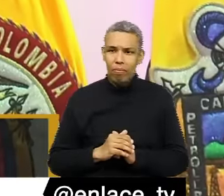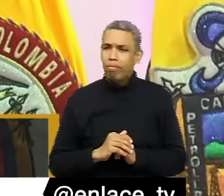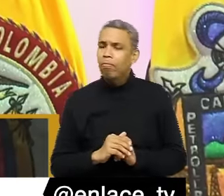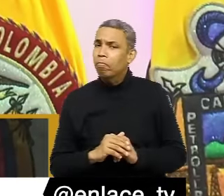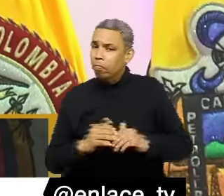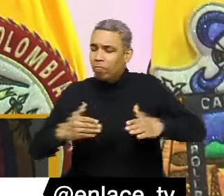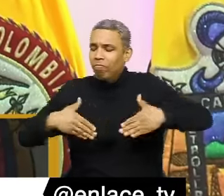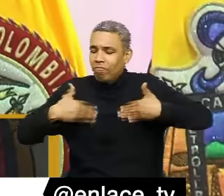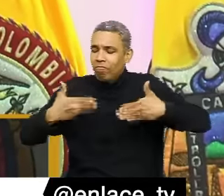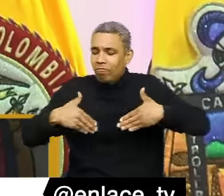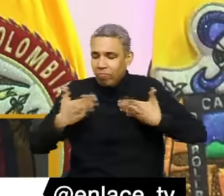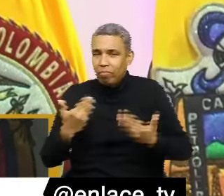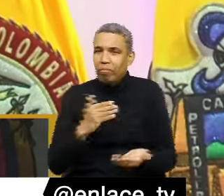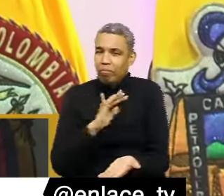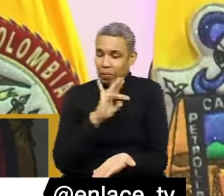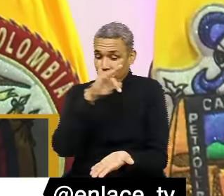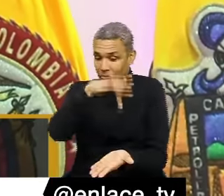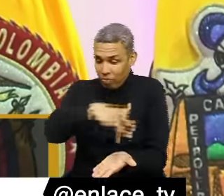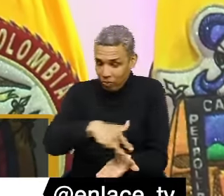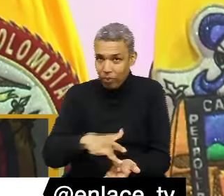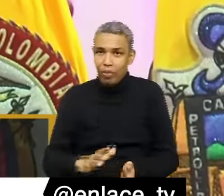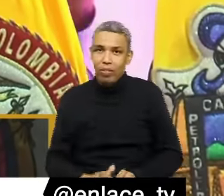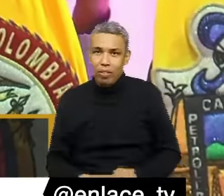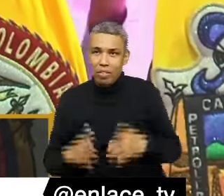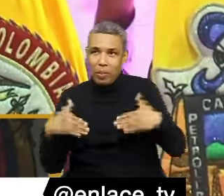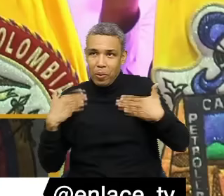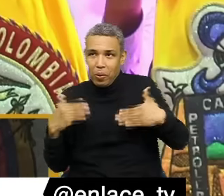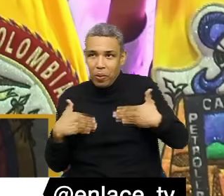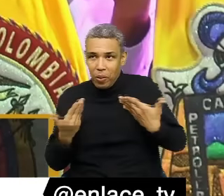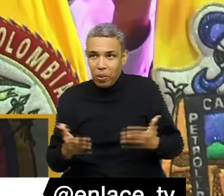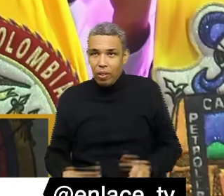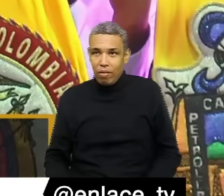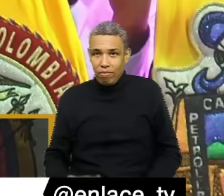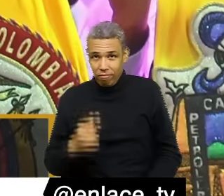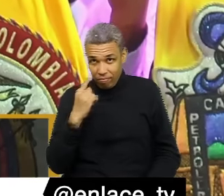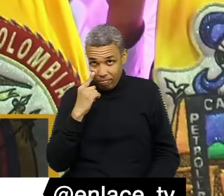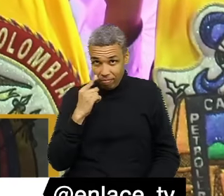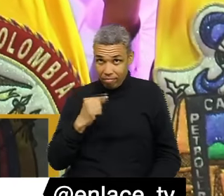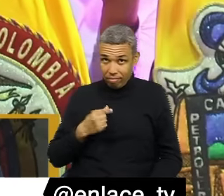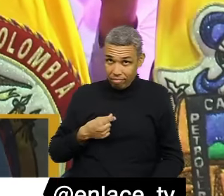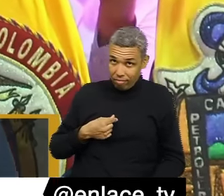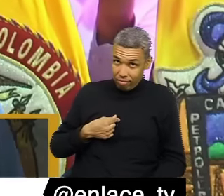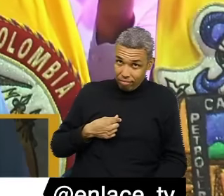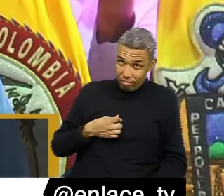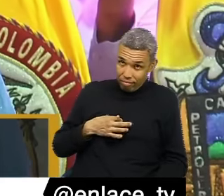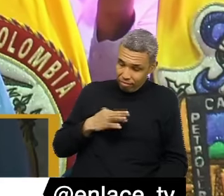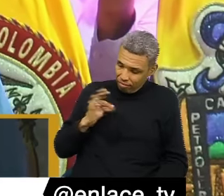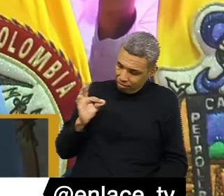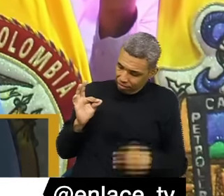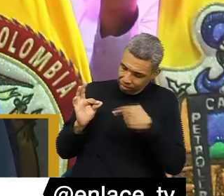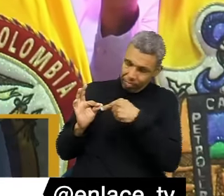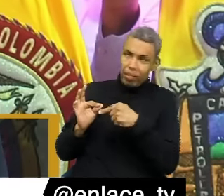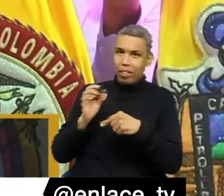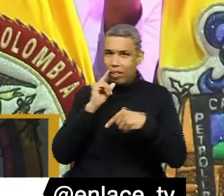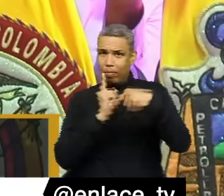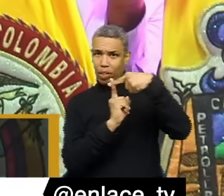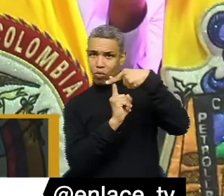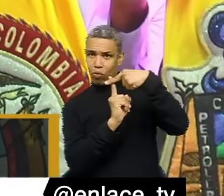acá en estos momentos, yo recibiendo la cruz más hermosa de Barranca Bermeja,